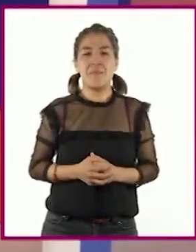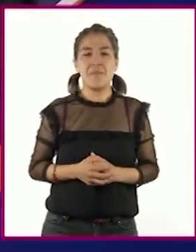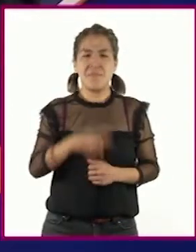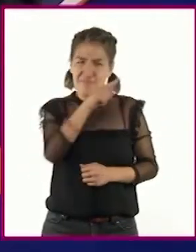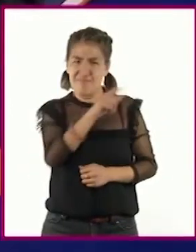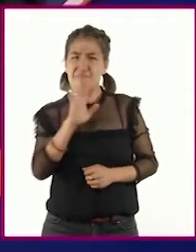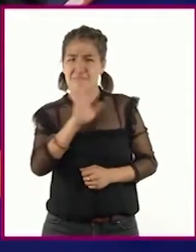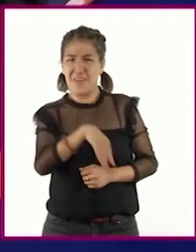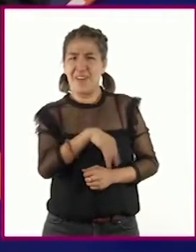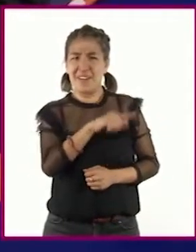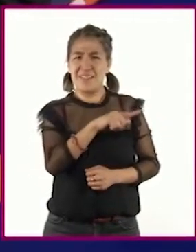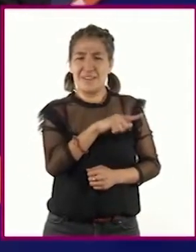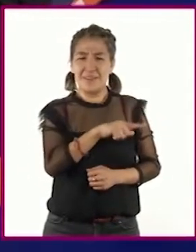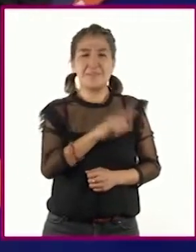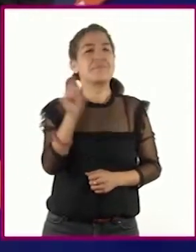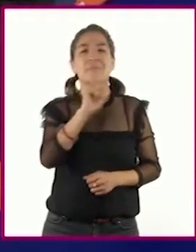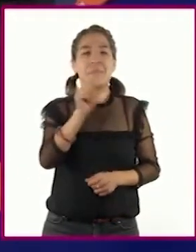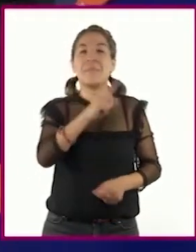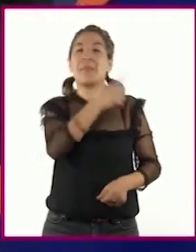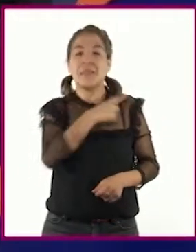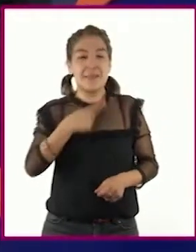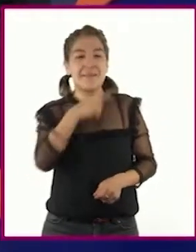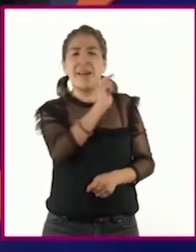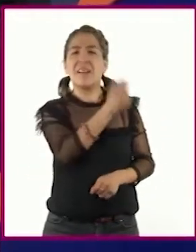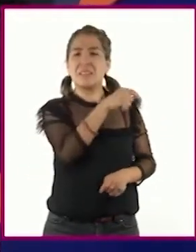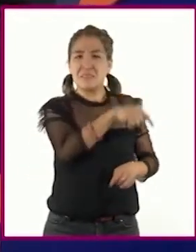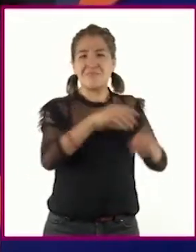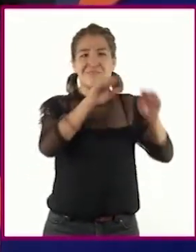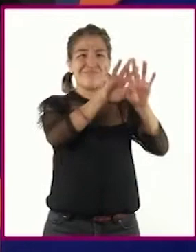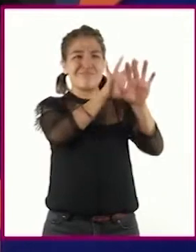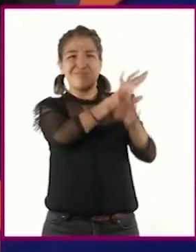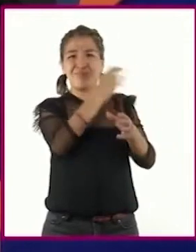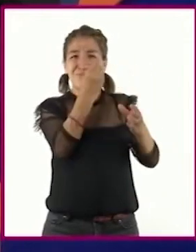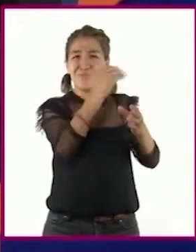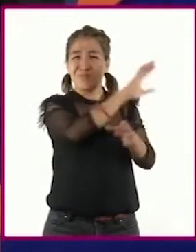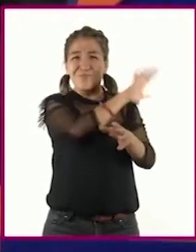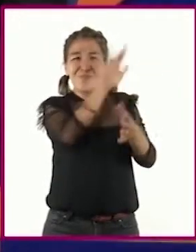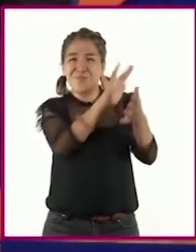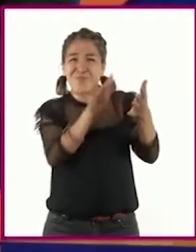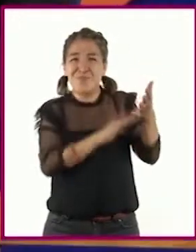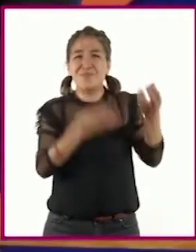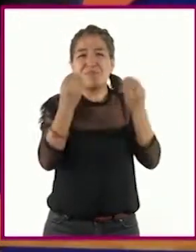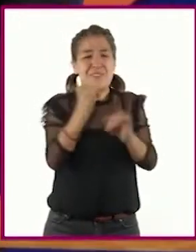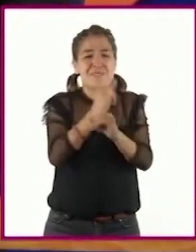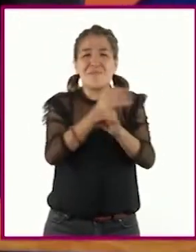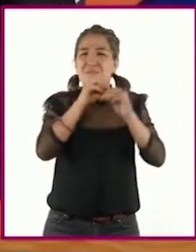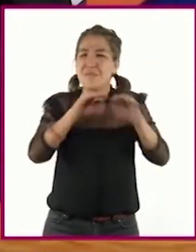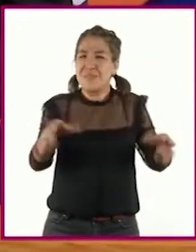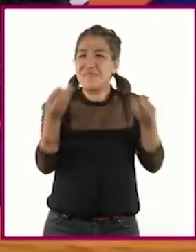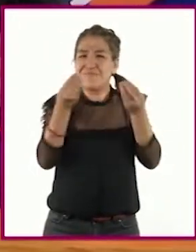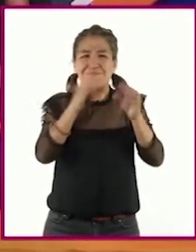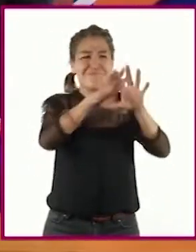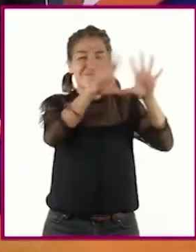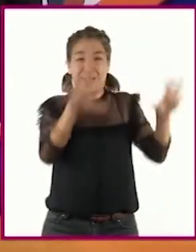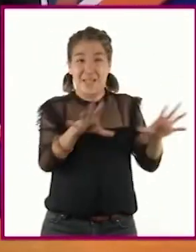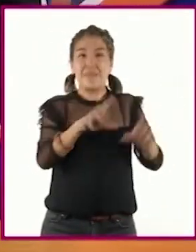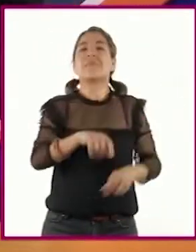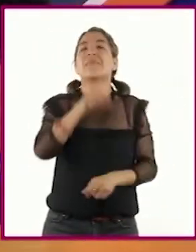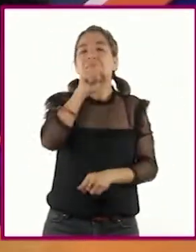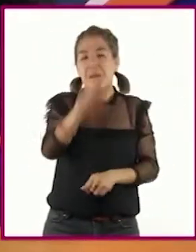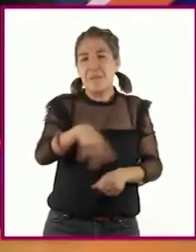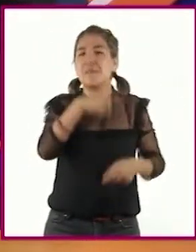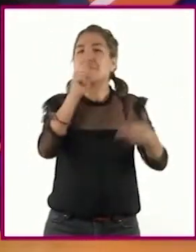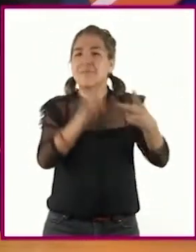maestra? En primer lugar, esta diapositiva está saturada de información. Y en segundo